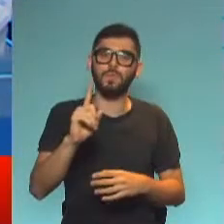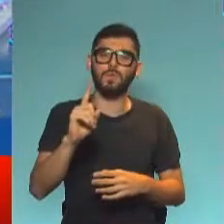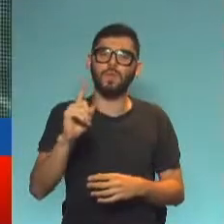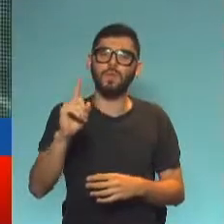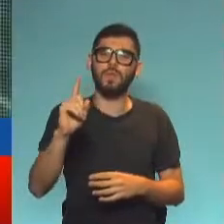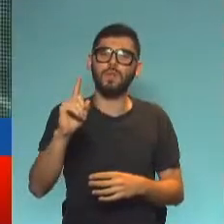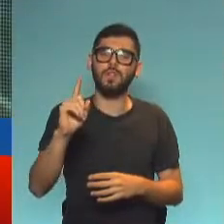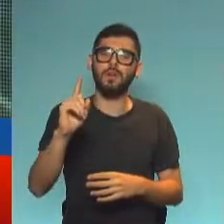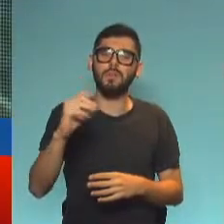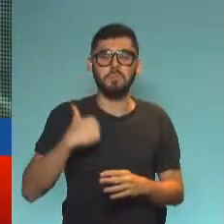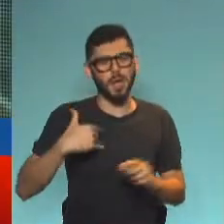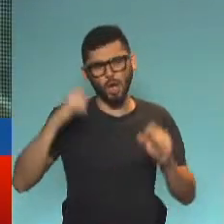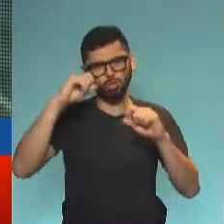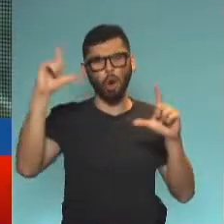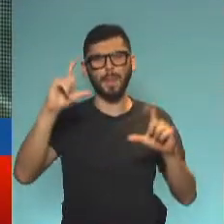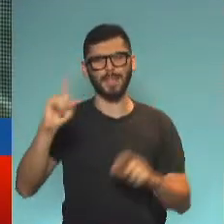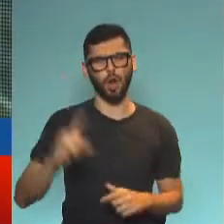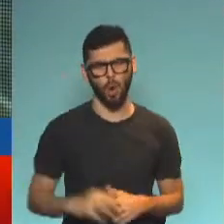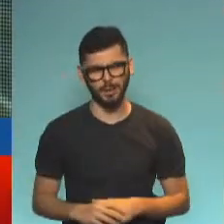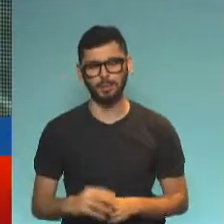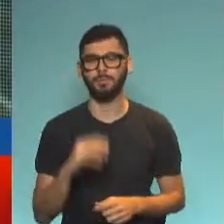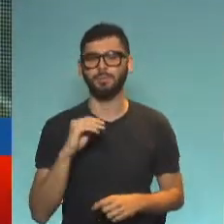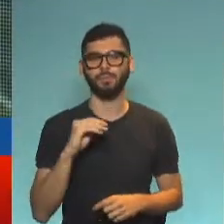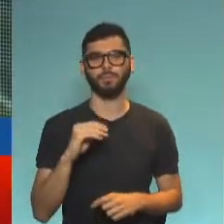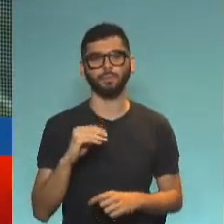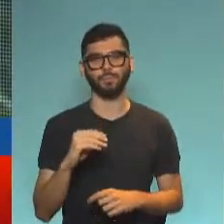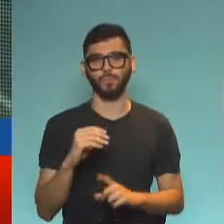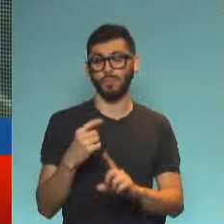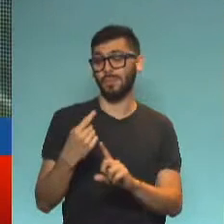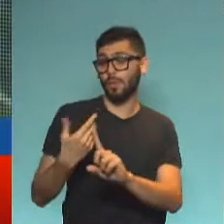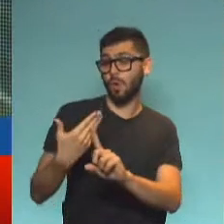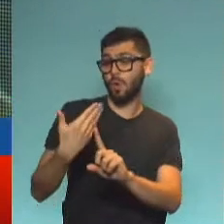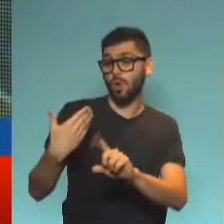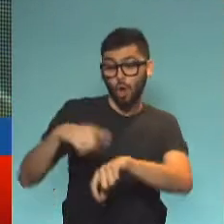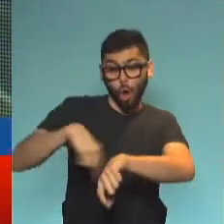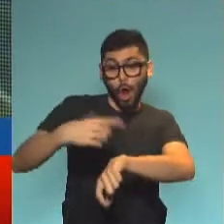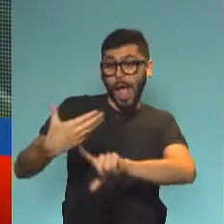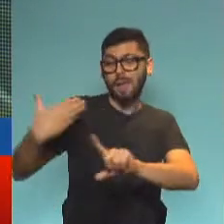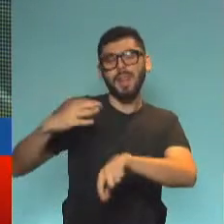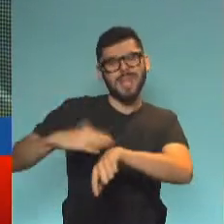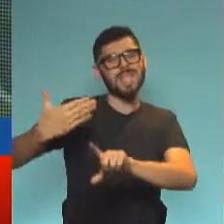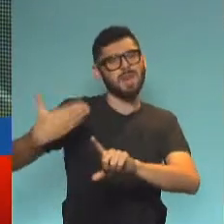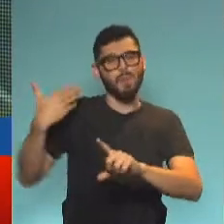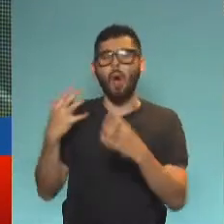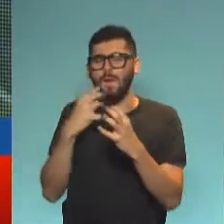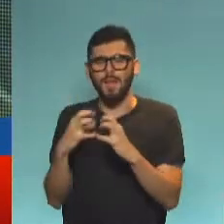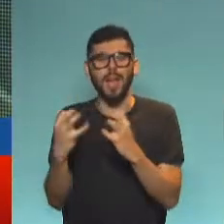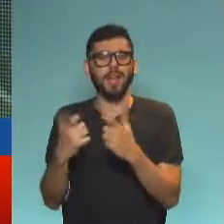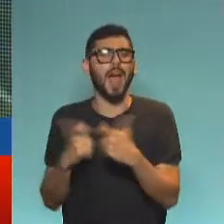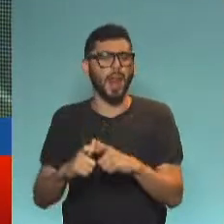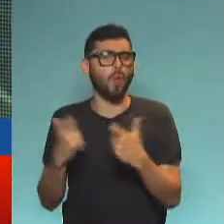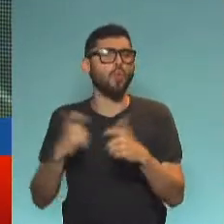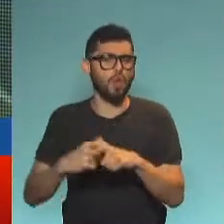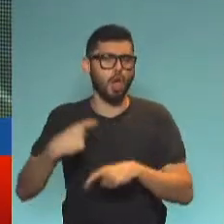Ajá. Porque hubo un análisis muy importante en las últimas horas, en los últimos tiempos. Hubo reuniones,